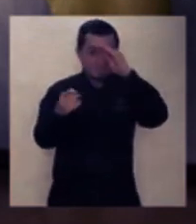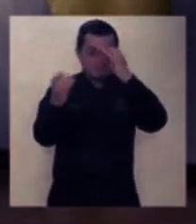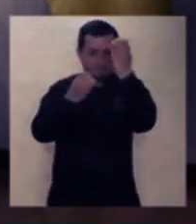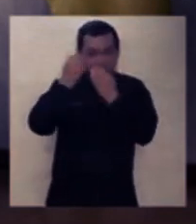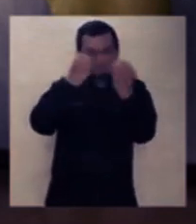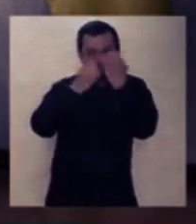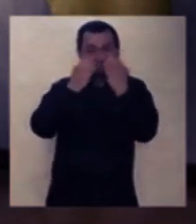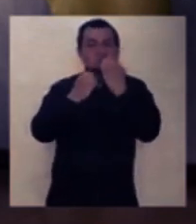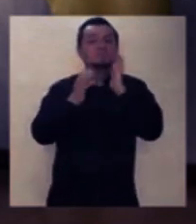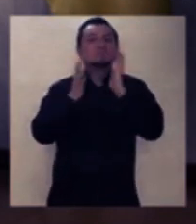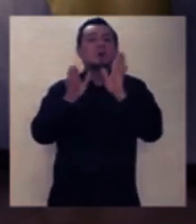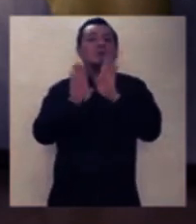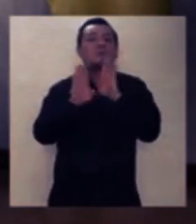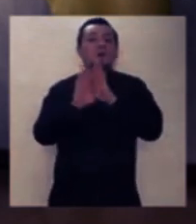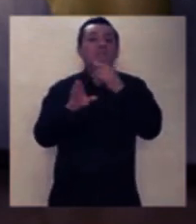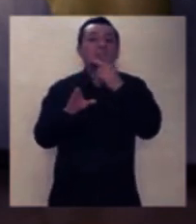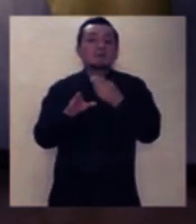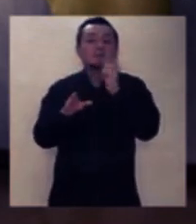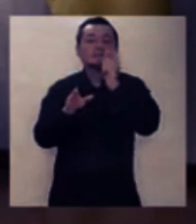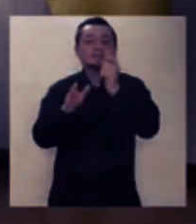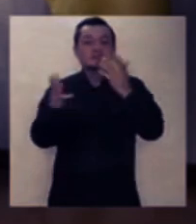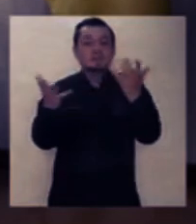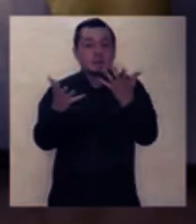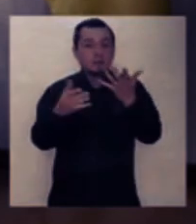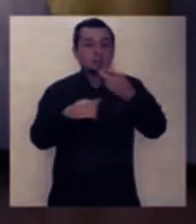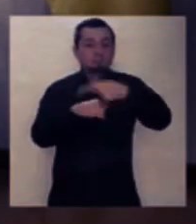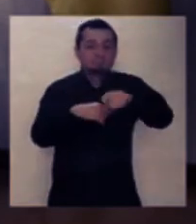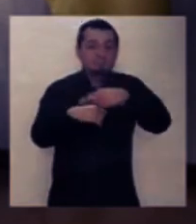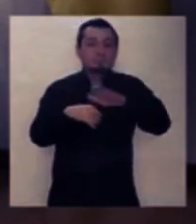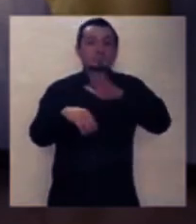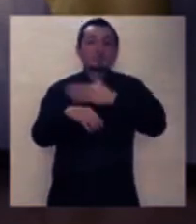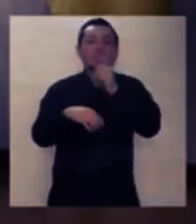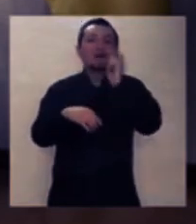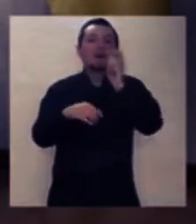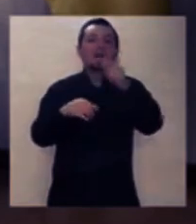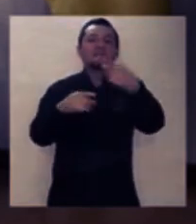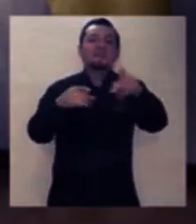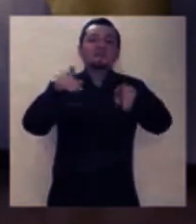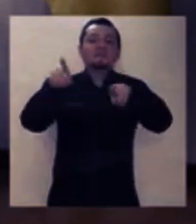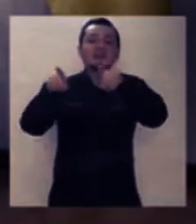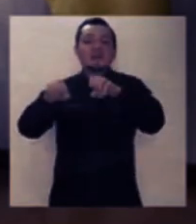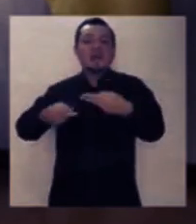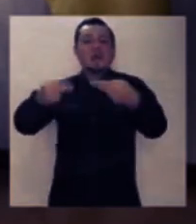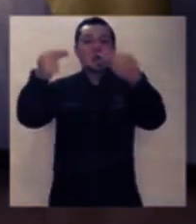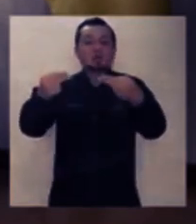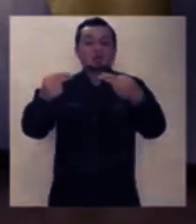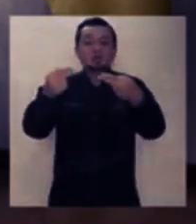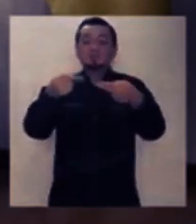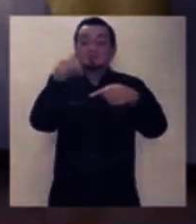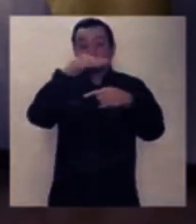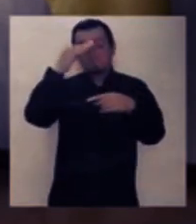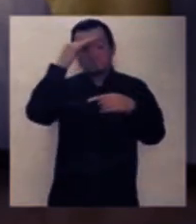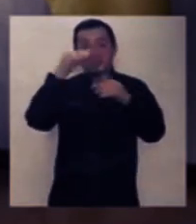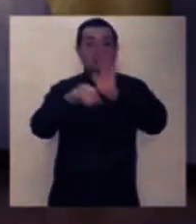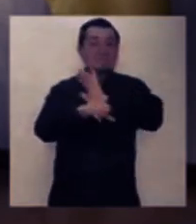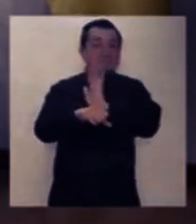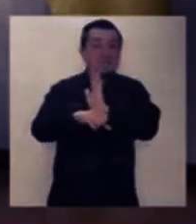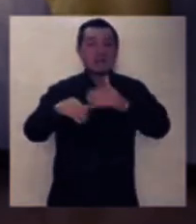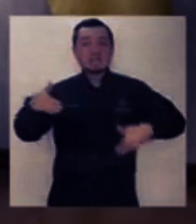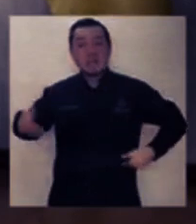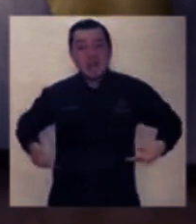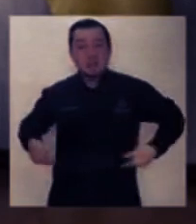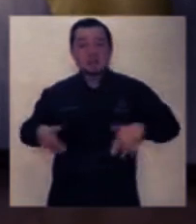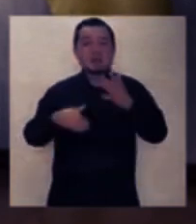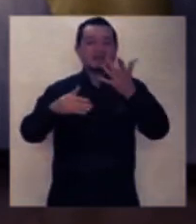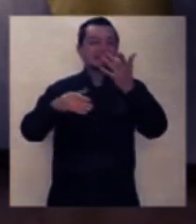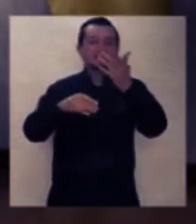una nueva metodología para tomar decisiones que ponderen el riesgo por tipo de actividad. Así se definirá la apertura de